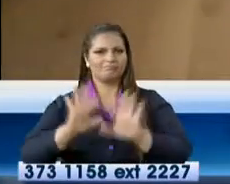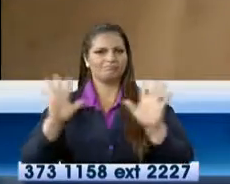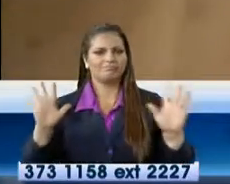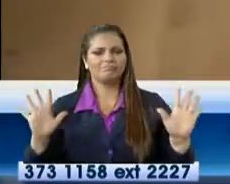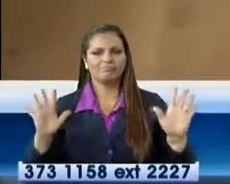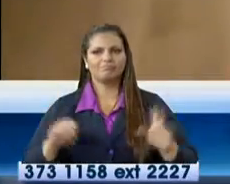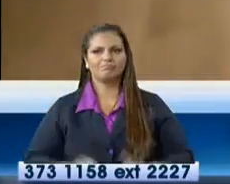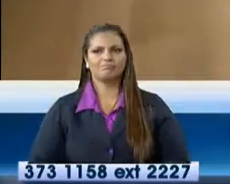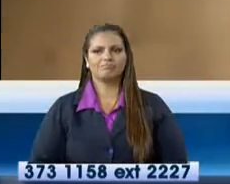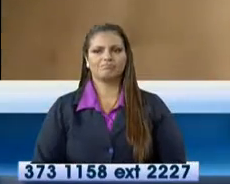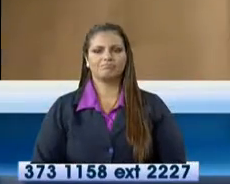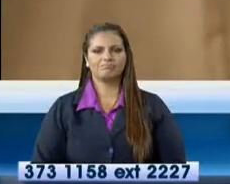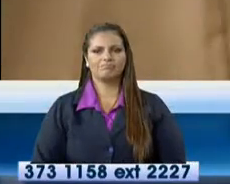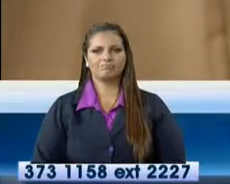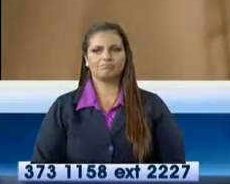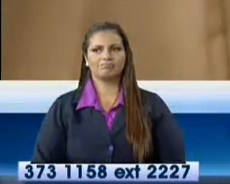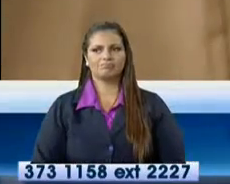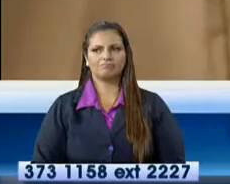sucede ahí.